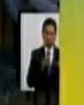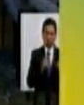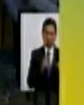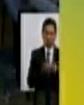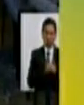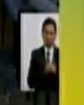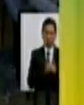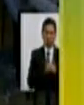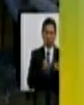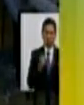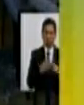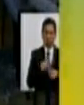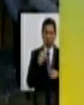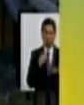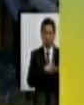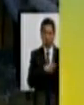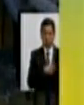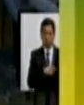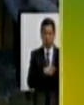Hermanos de la prensa,